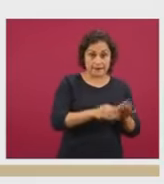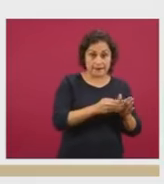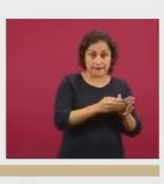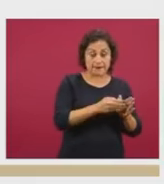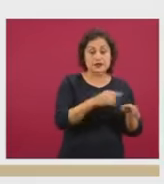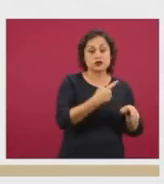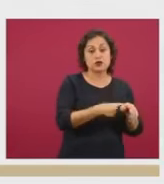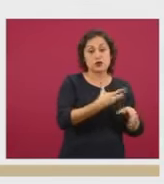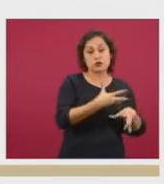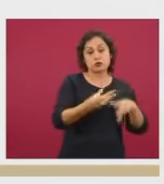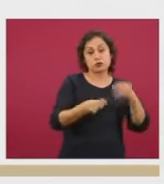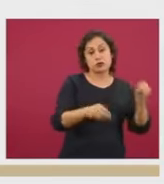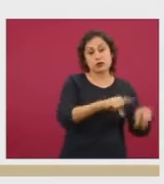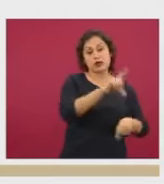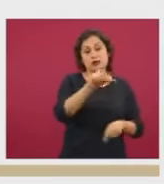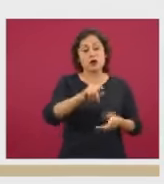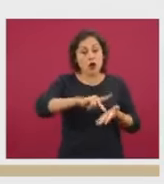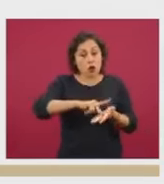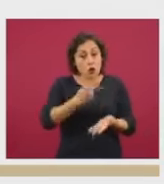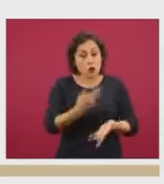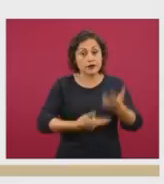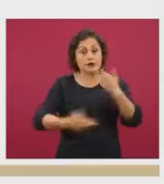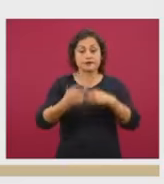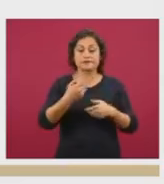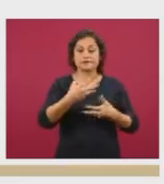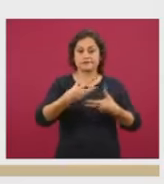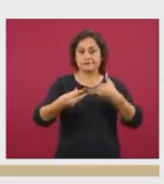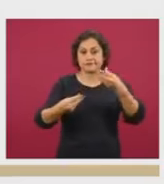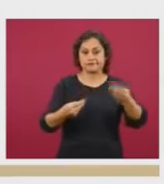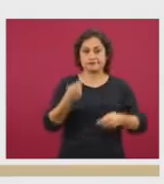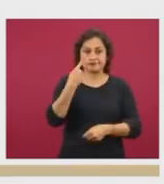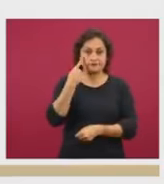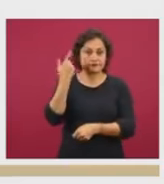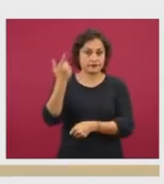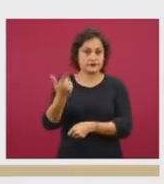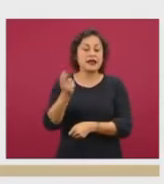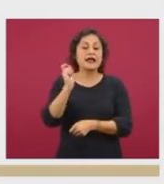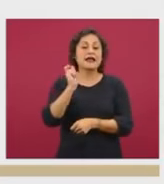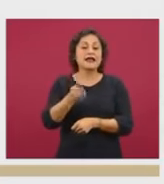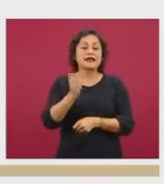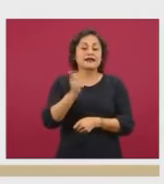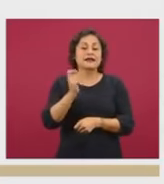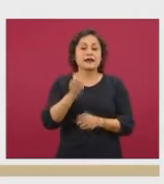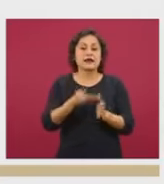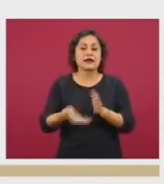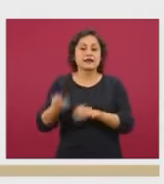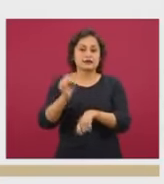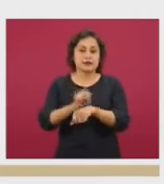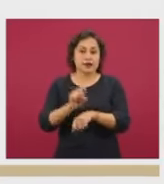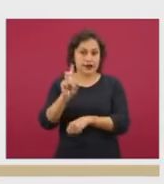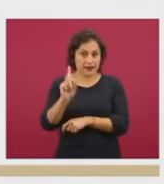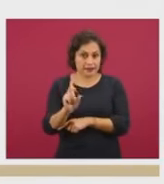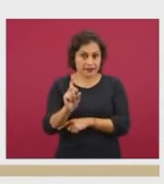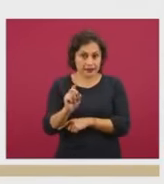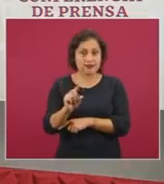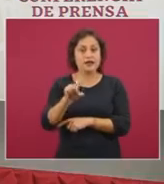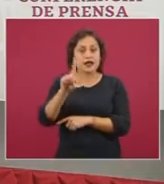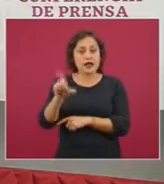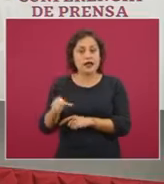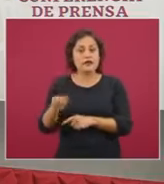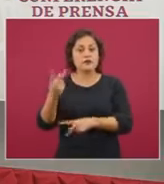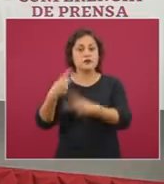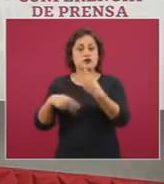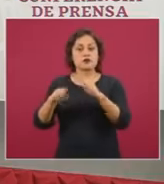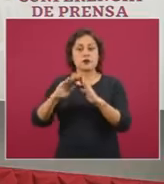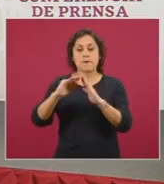segundo brote, también se ve en el exceso de mortalidad, donde el pico máximo de exceso lo presenta en el 30 y a partir de ahí ha tenido un descenso